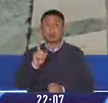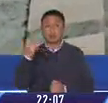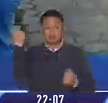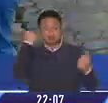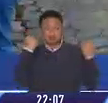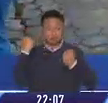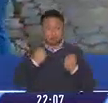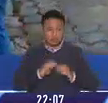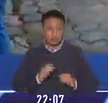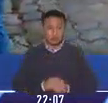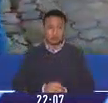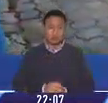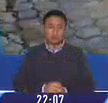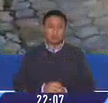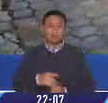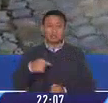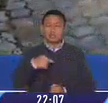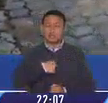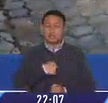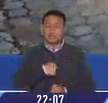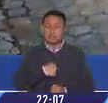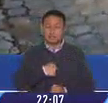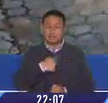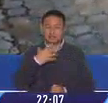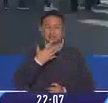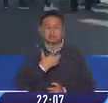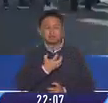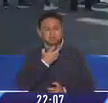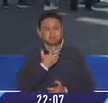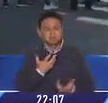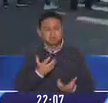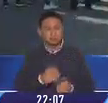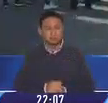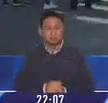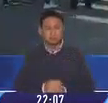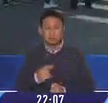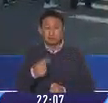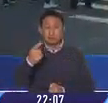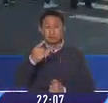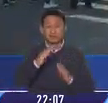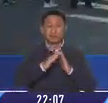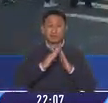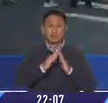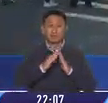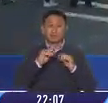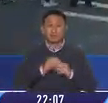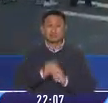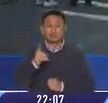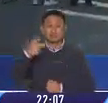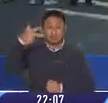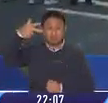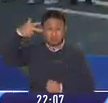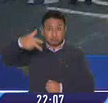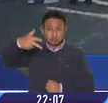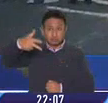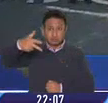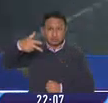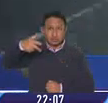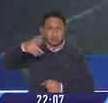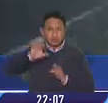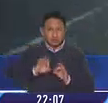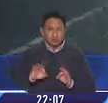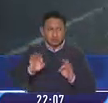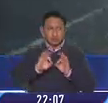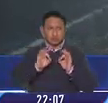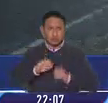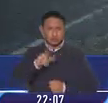golpes, había una mezcla de impotencia y de rabia. Al frente de la casa hay una cámara de seguridad que hubiese sido pieza clave